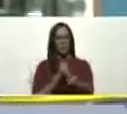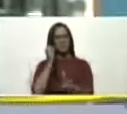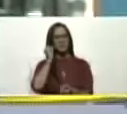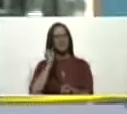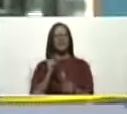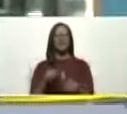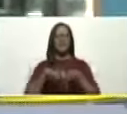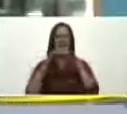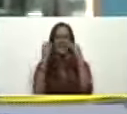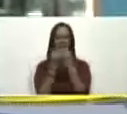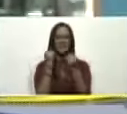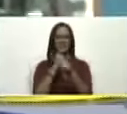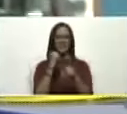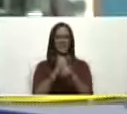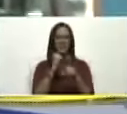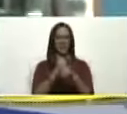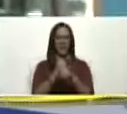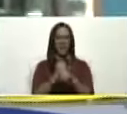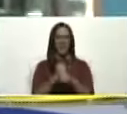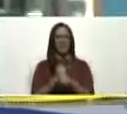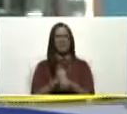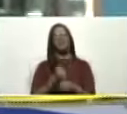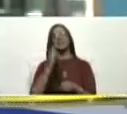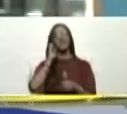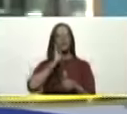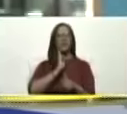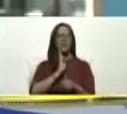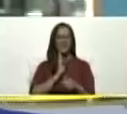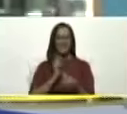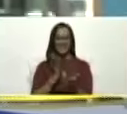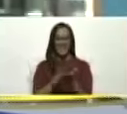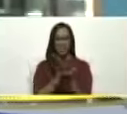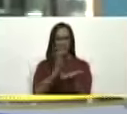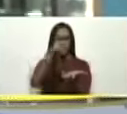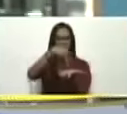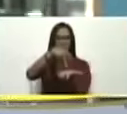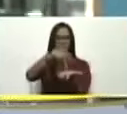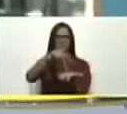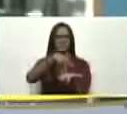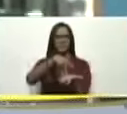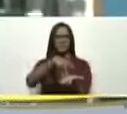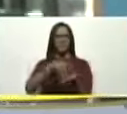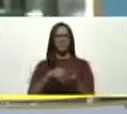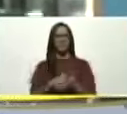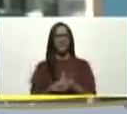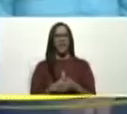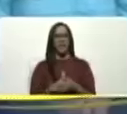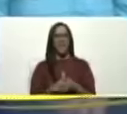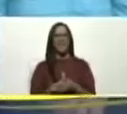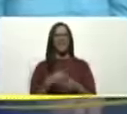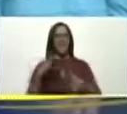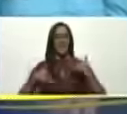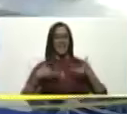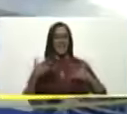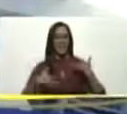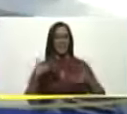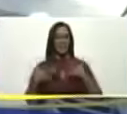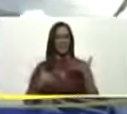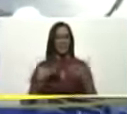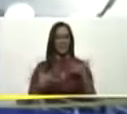clase obrera de Guayana. Siempre presente en los grandes